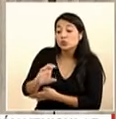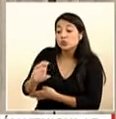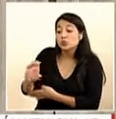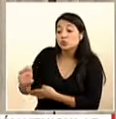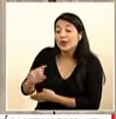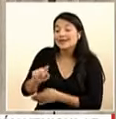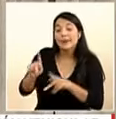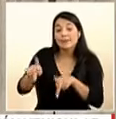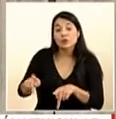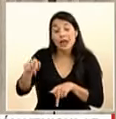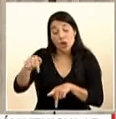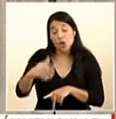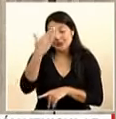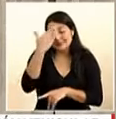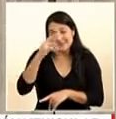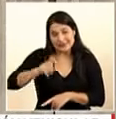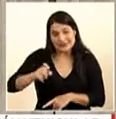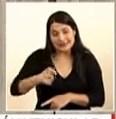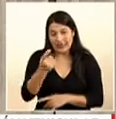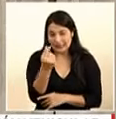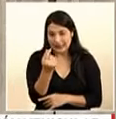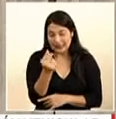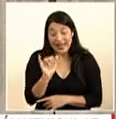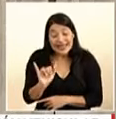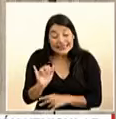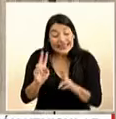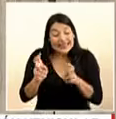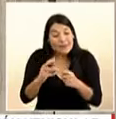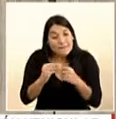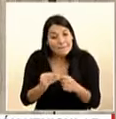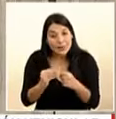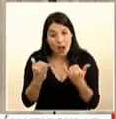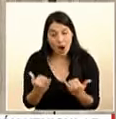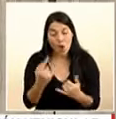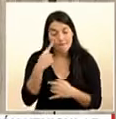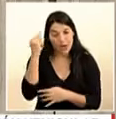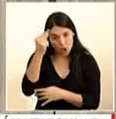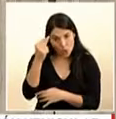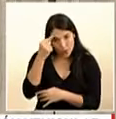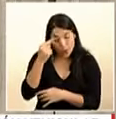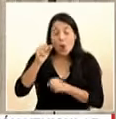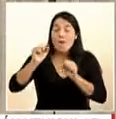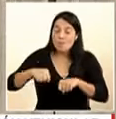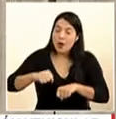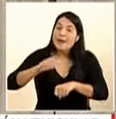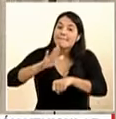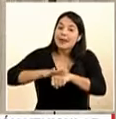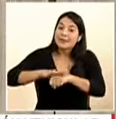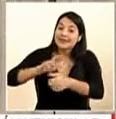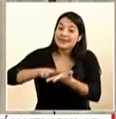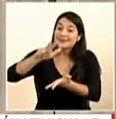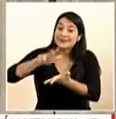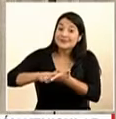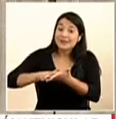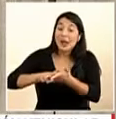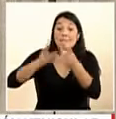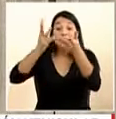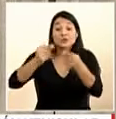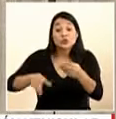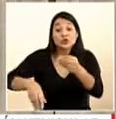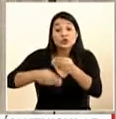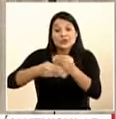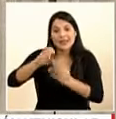nuestra prioridad en este momento para el gobierno lograr ese presupuesto extraordinario para tener esos